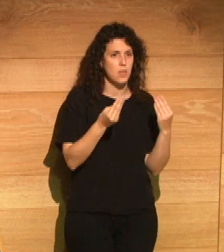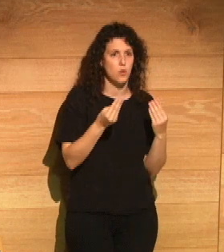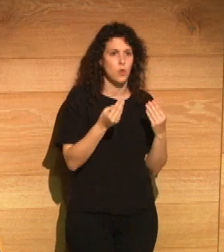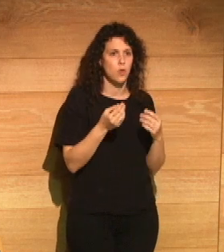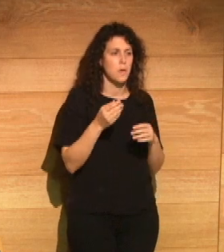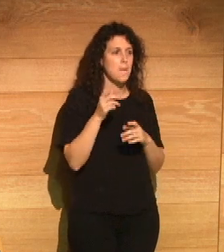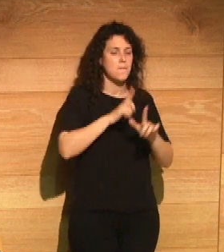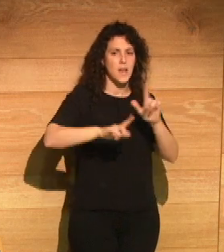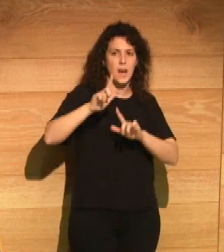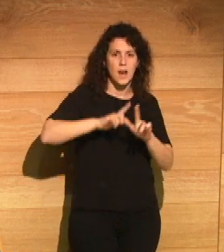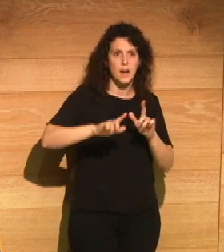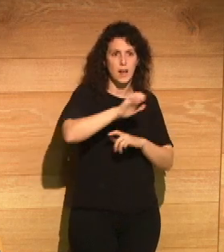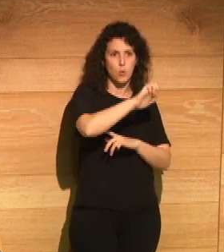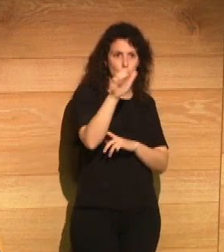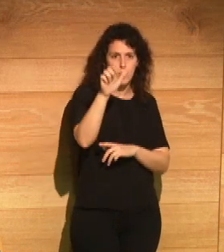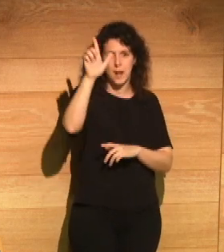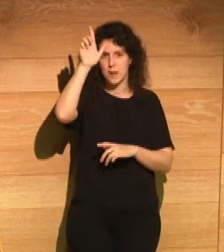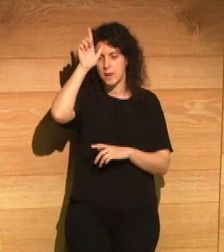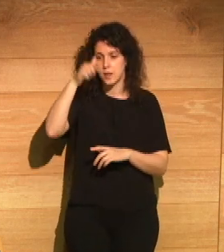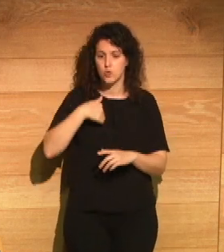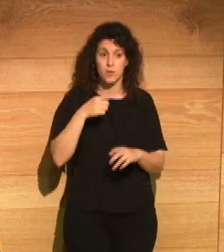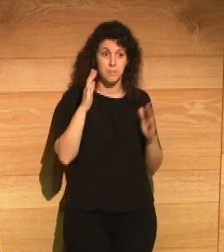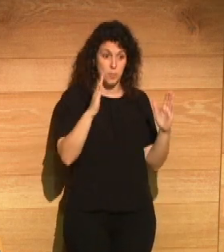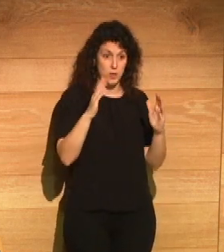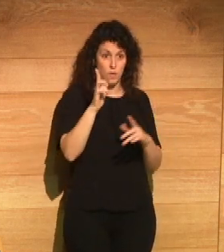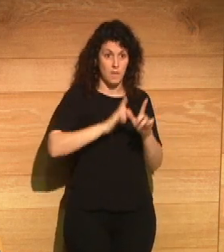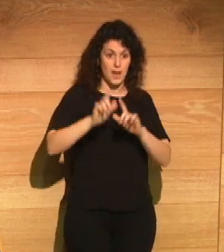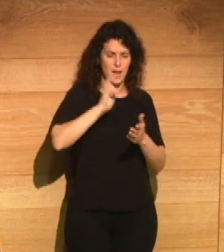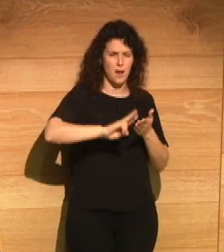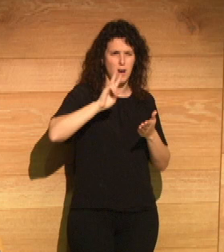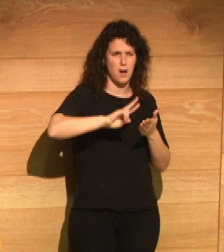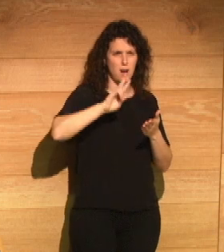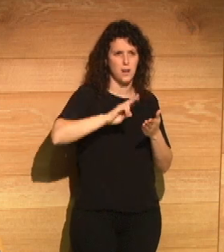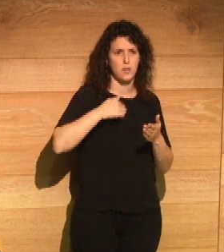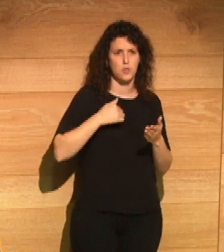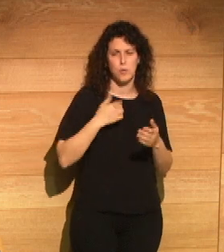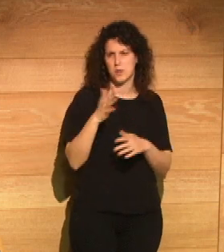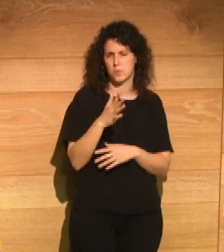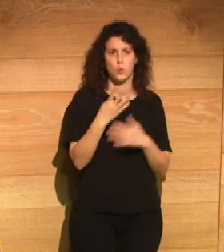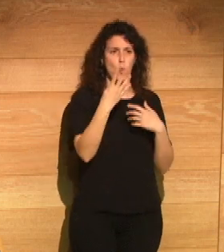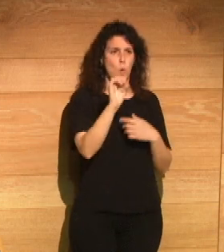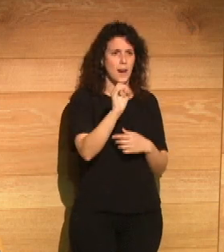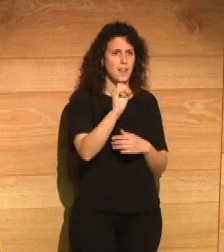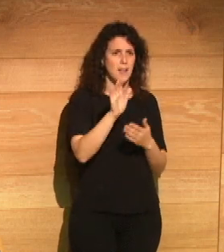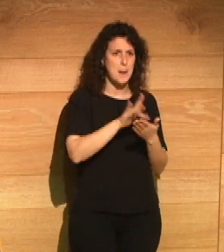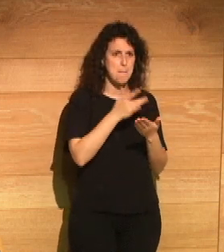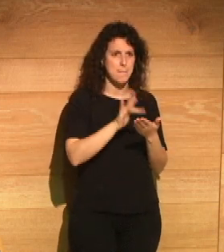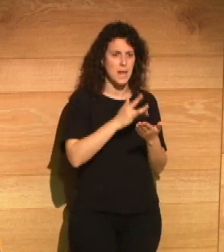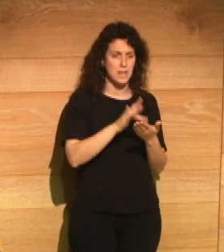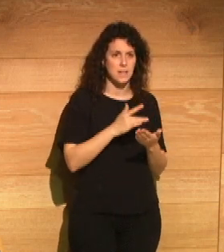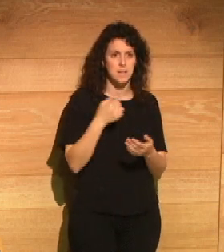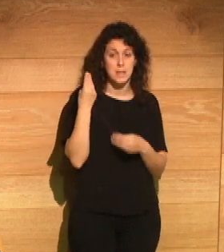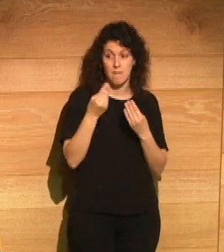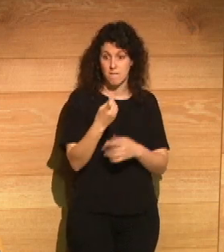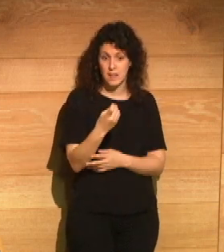a Alemania, y en ese viaje leí lo que tenía, que en ese entonces tendría yo unas 40 páginas, y me di cuenta que lo que faltaba, que